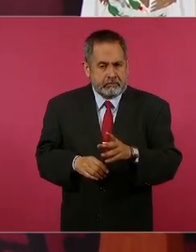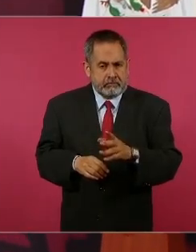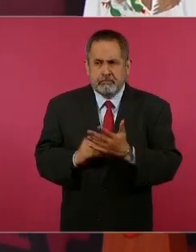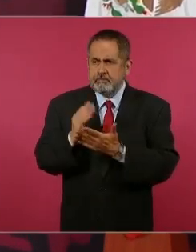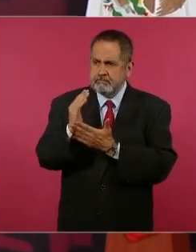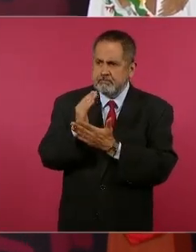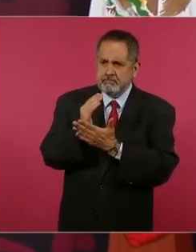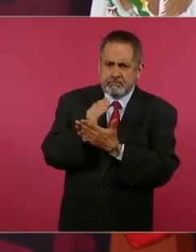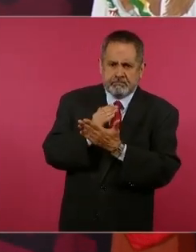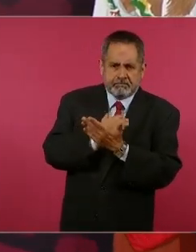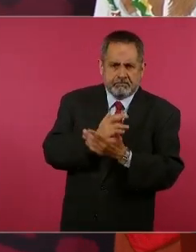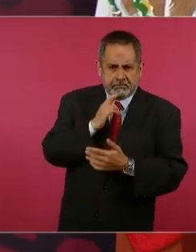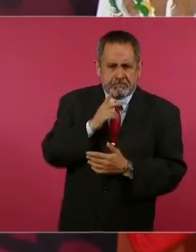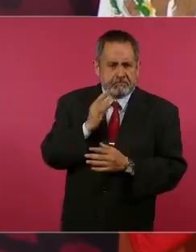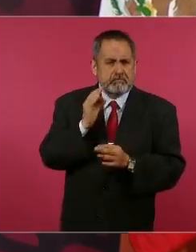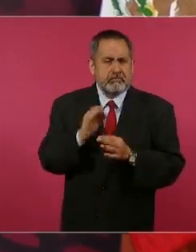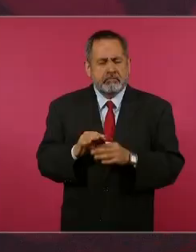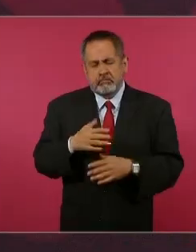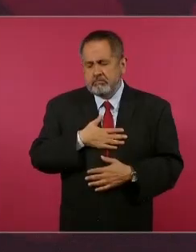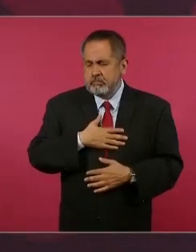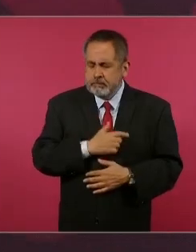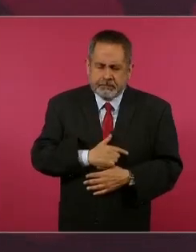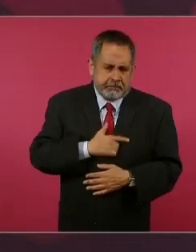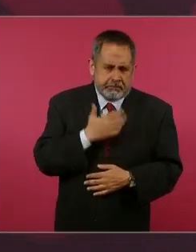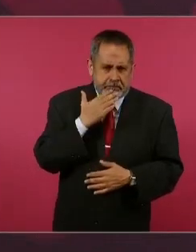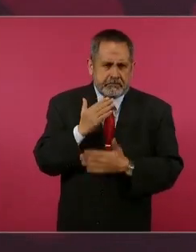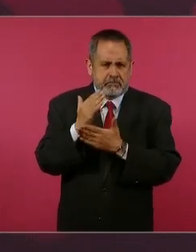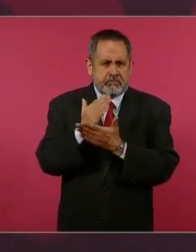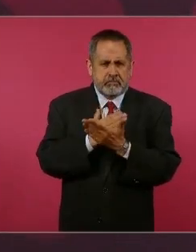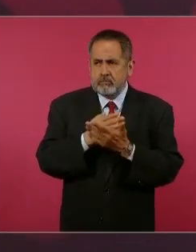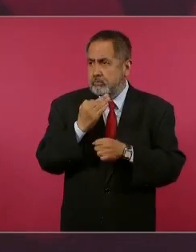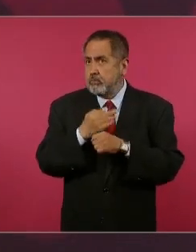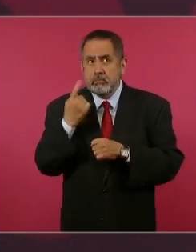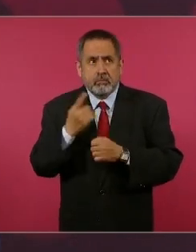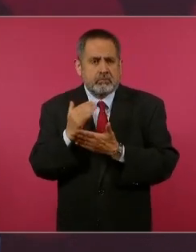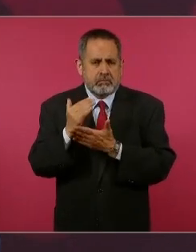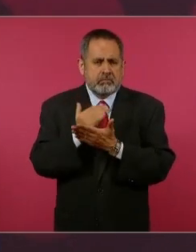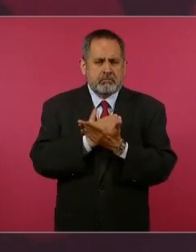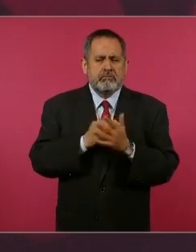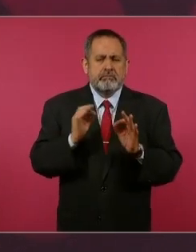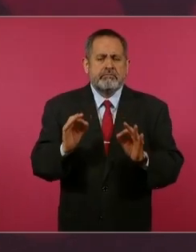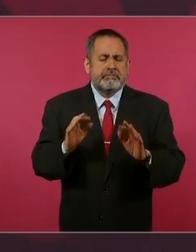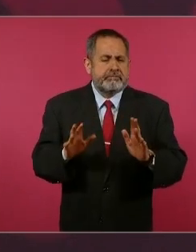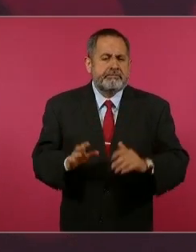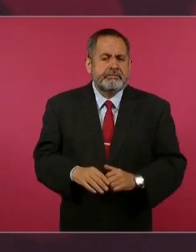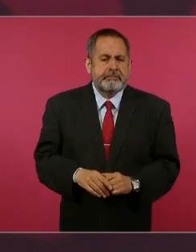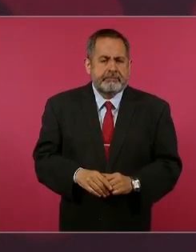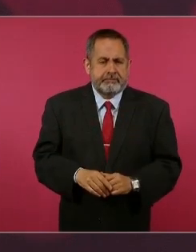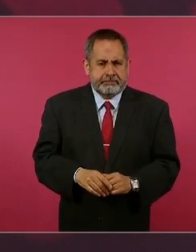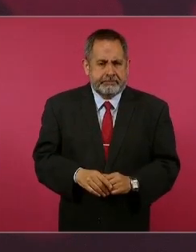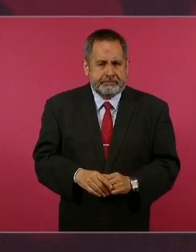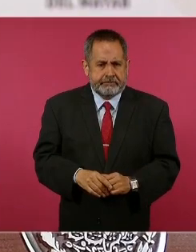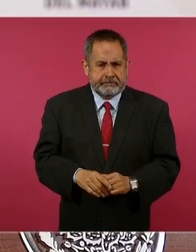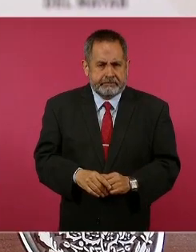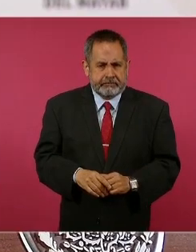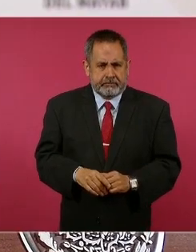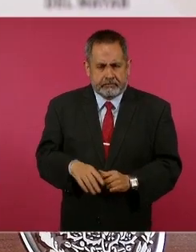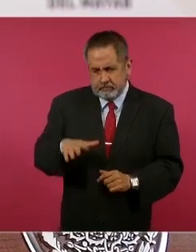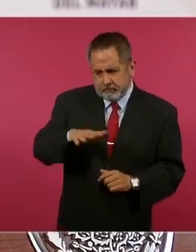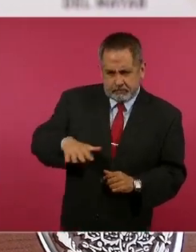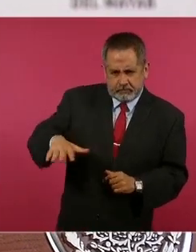bajando, ¿sí? Nos da mucho gusto en los últimos tiempos. Y en la